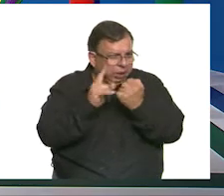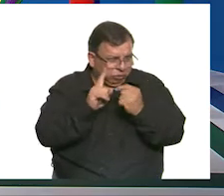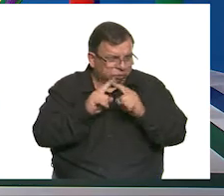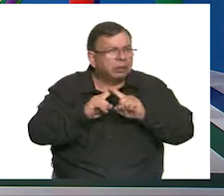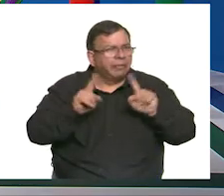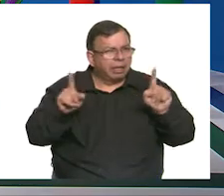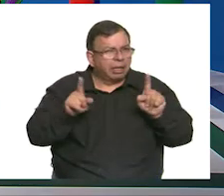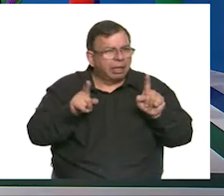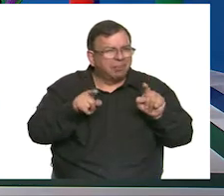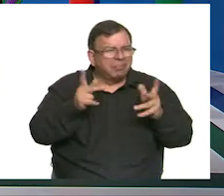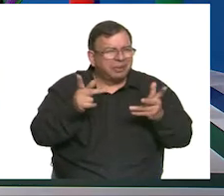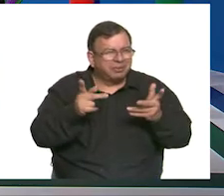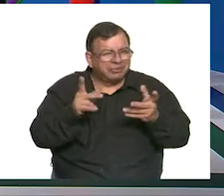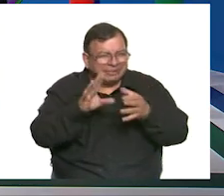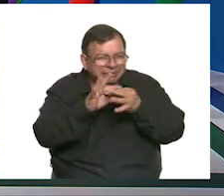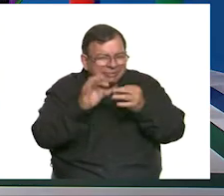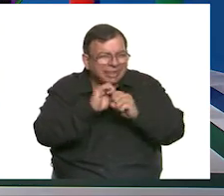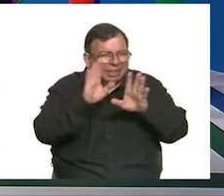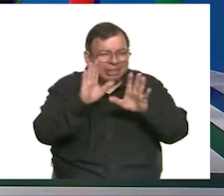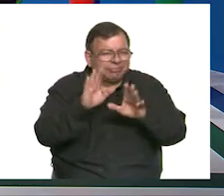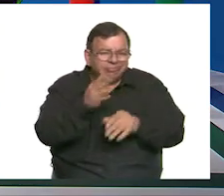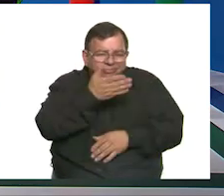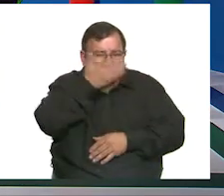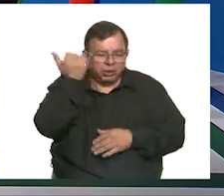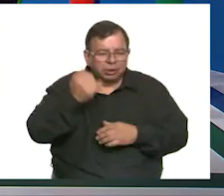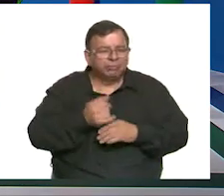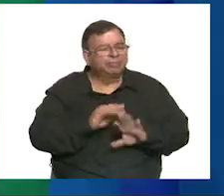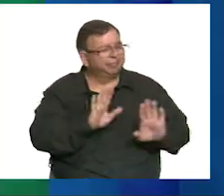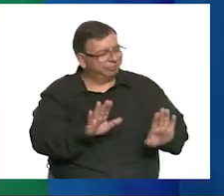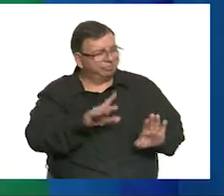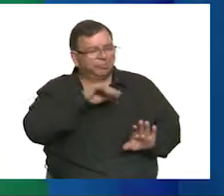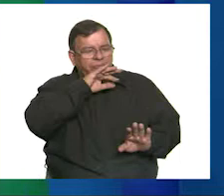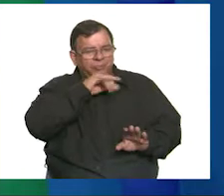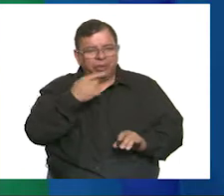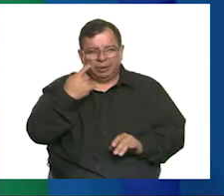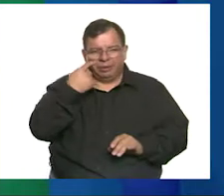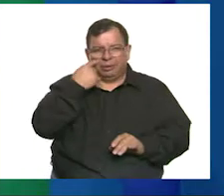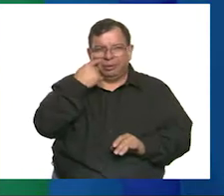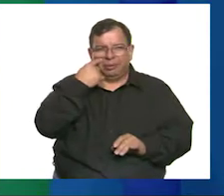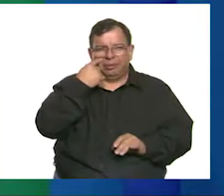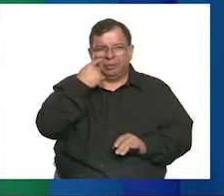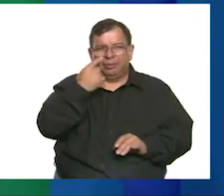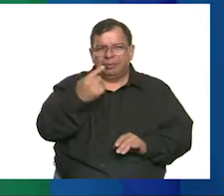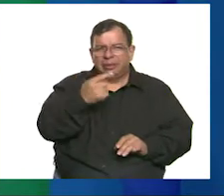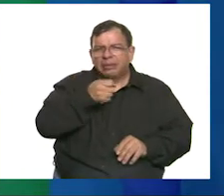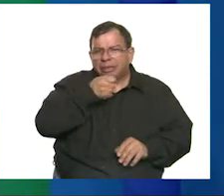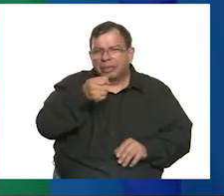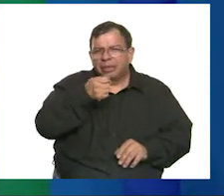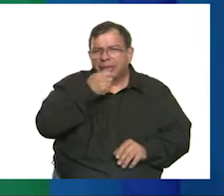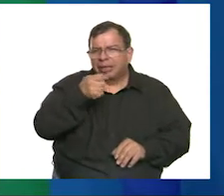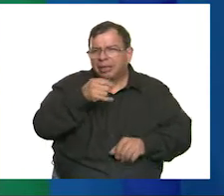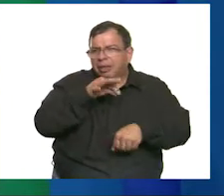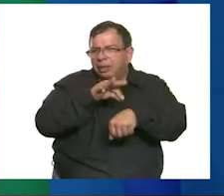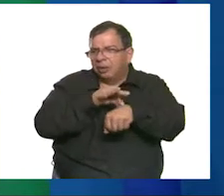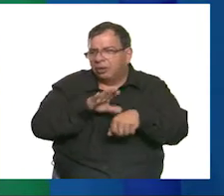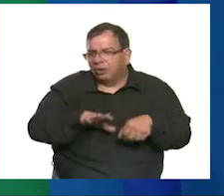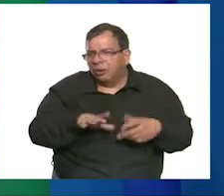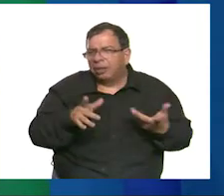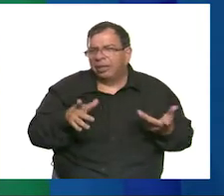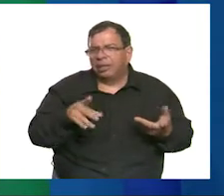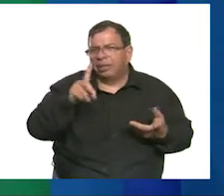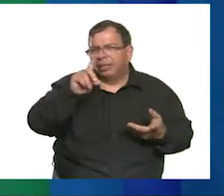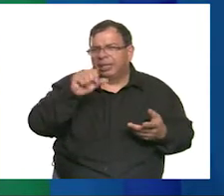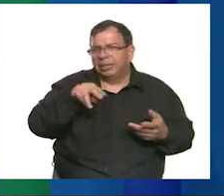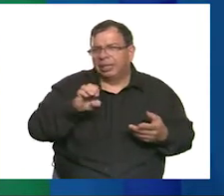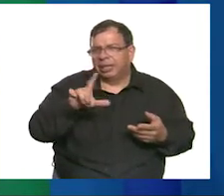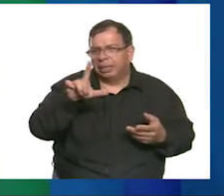la verdad no lo tengo claro, maestro. No te preocupes. Observemos la siguiente entrevista con la doctora Daniela Franco, que